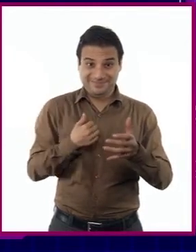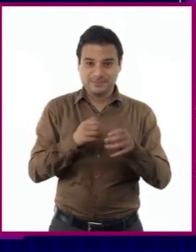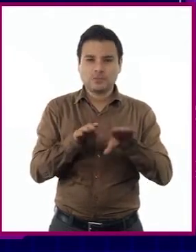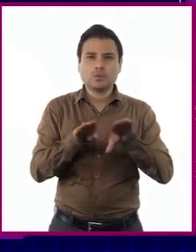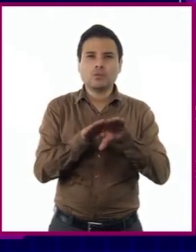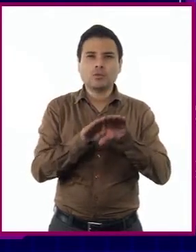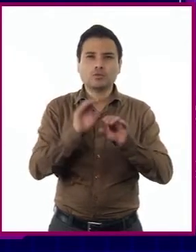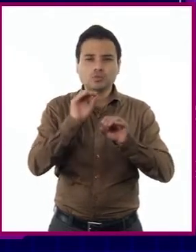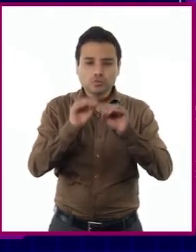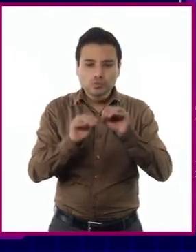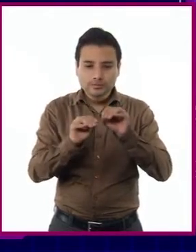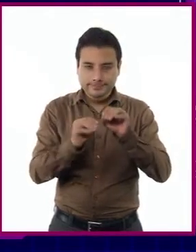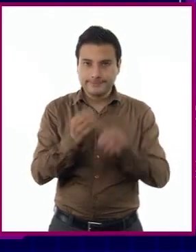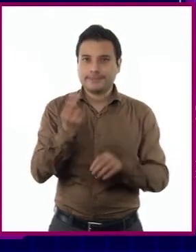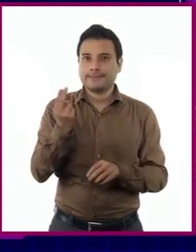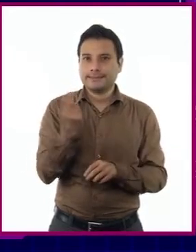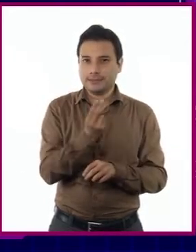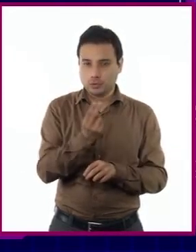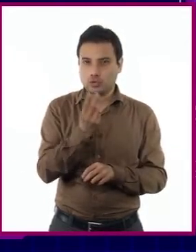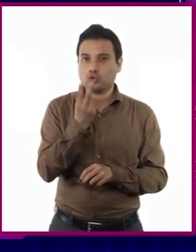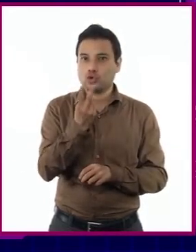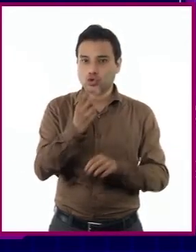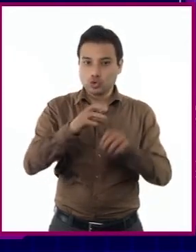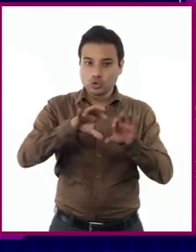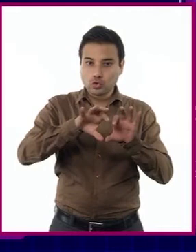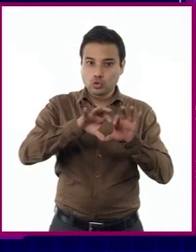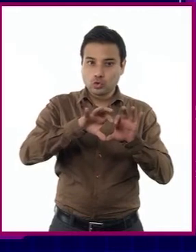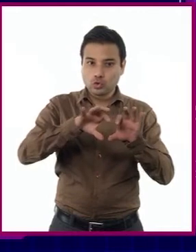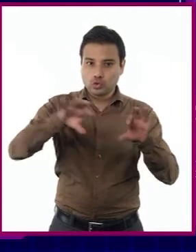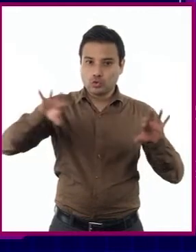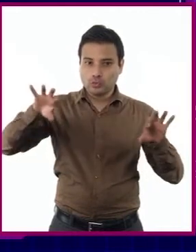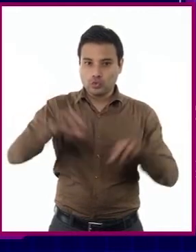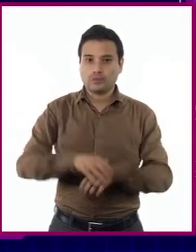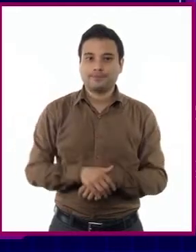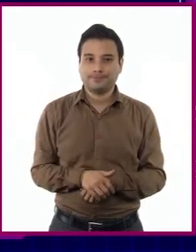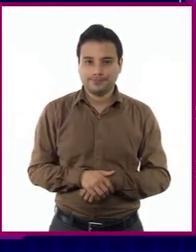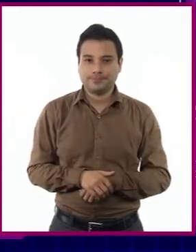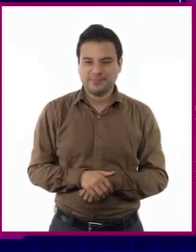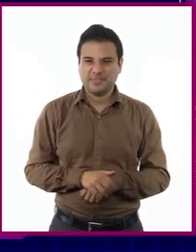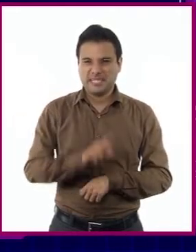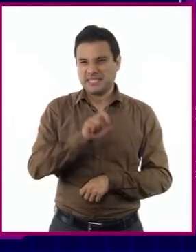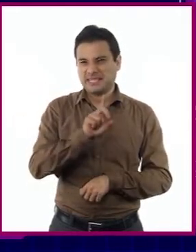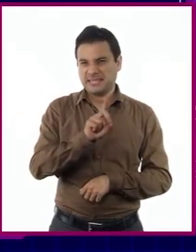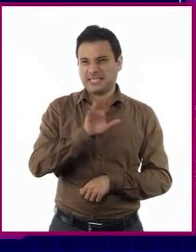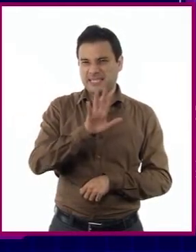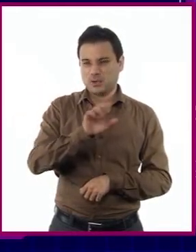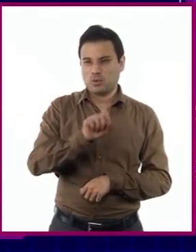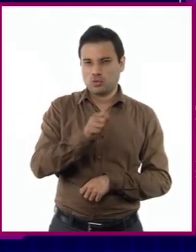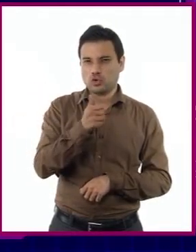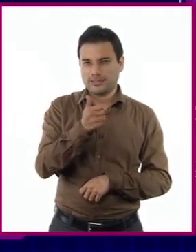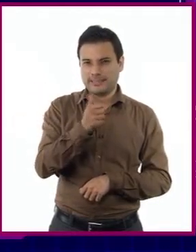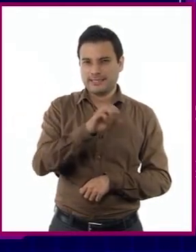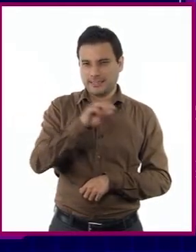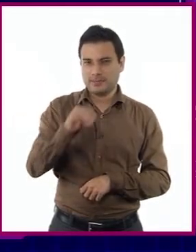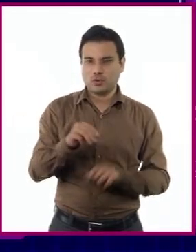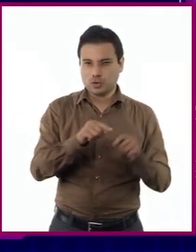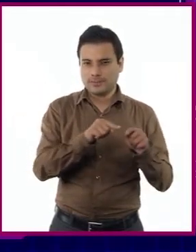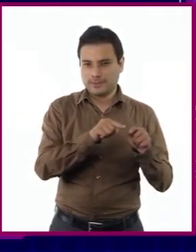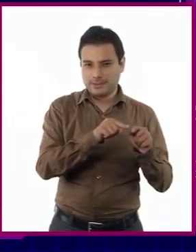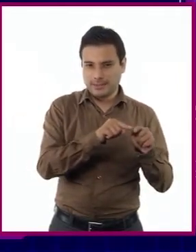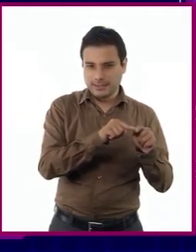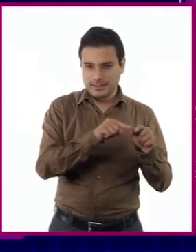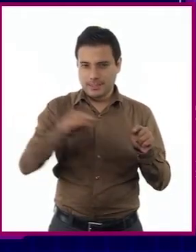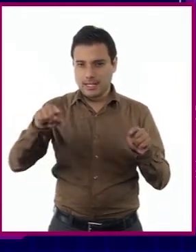de cartulina en forma rectangular de 35 puntos 6 centímetros de largo por 20 centímetros de